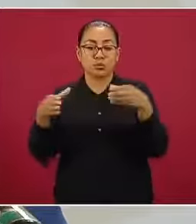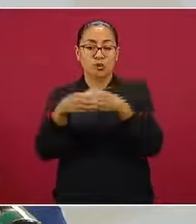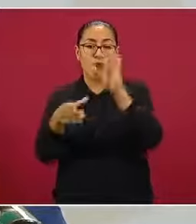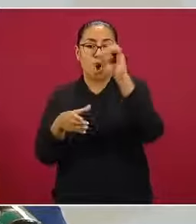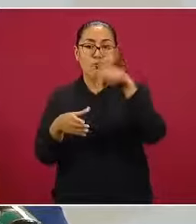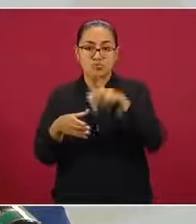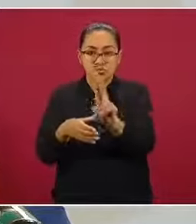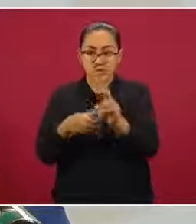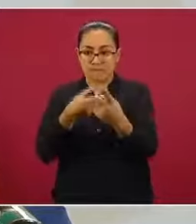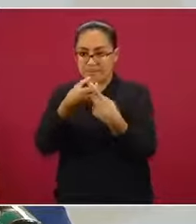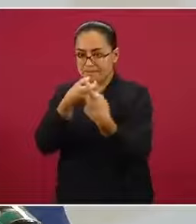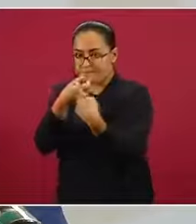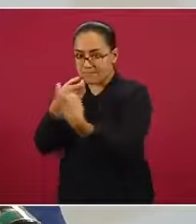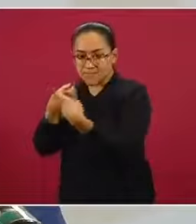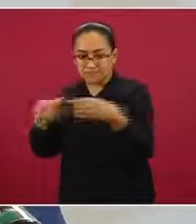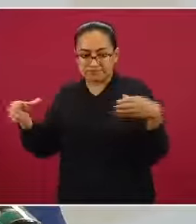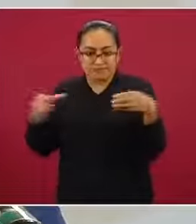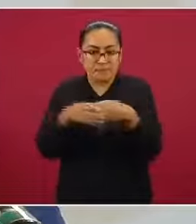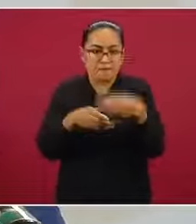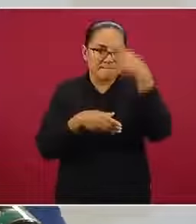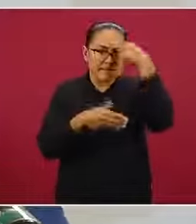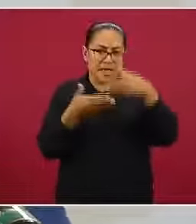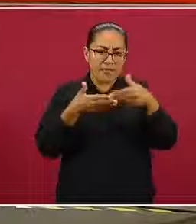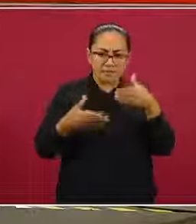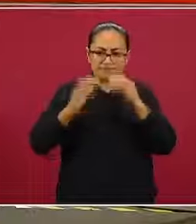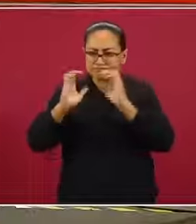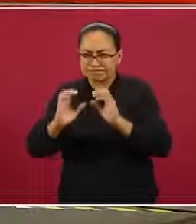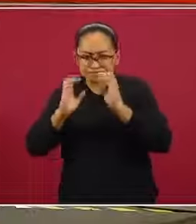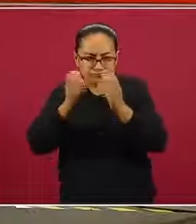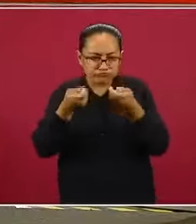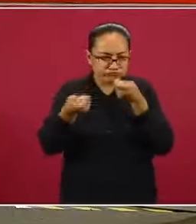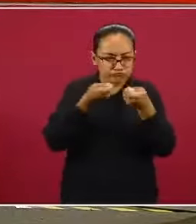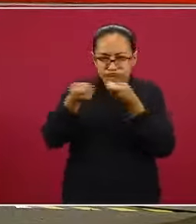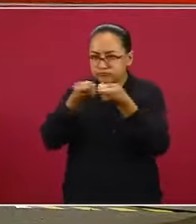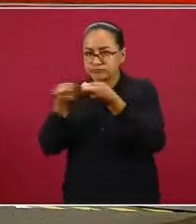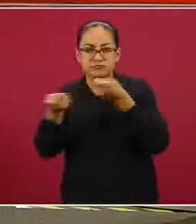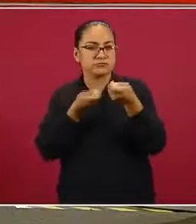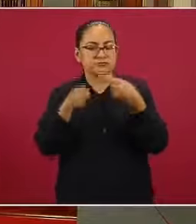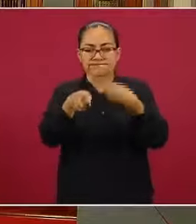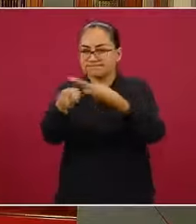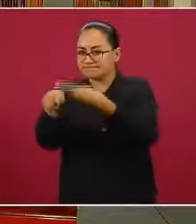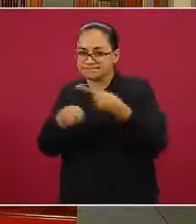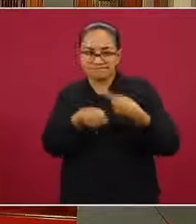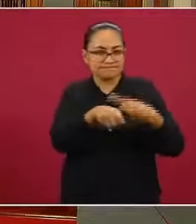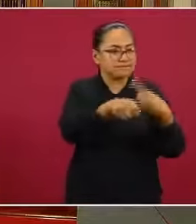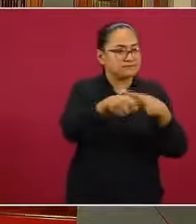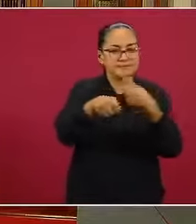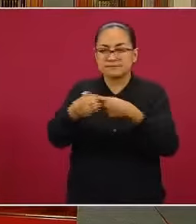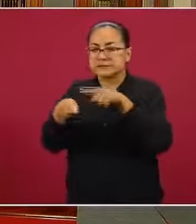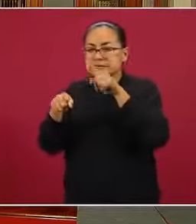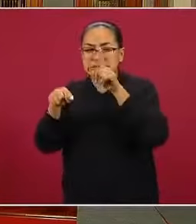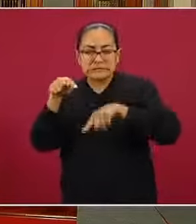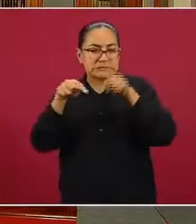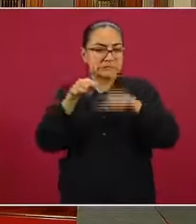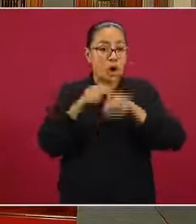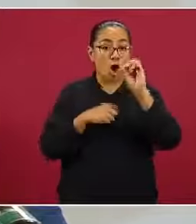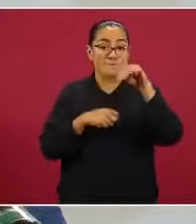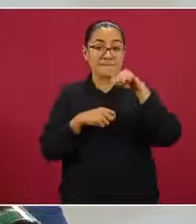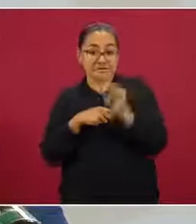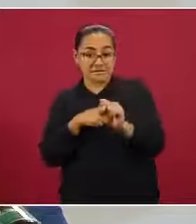prevención, control y control de las enfermedades no transmisibles. Este equipo de tarea está dirigido por la OMS y cuenta con un